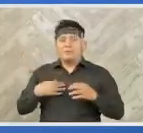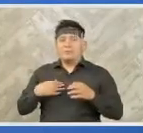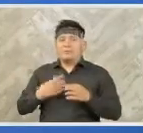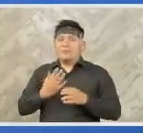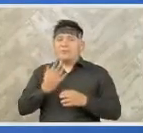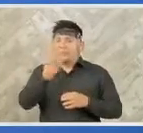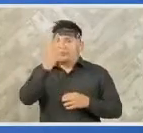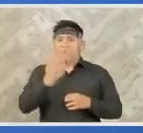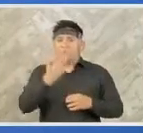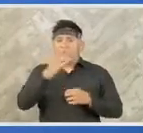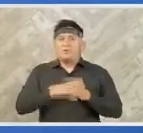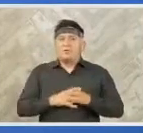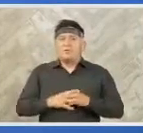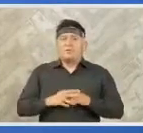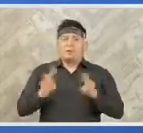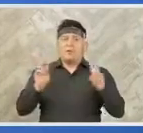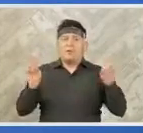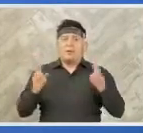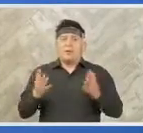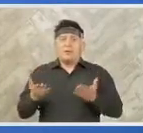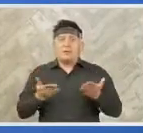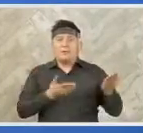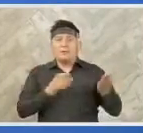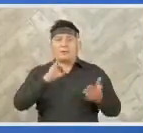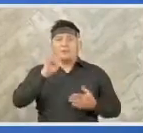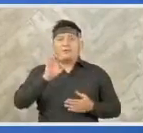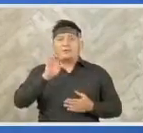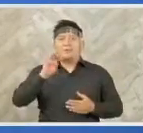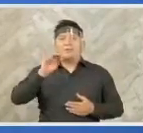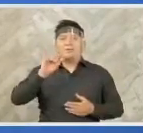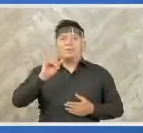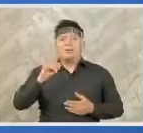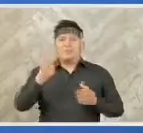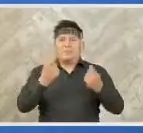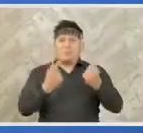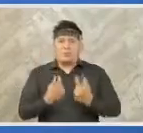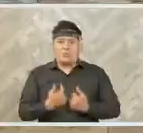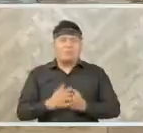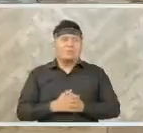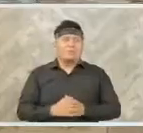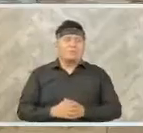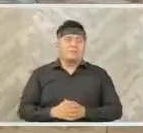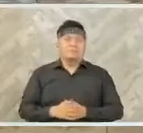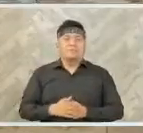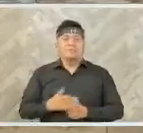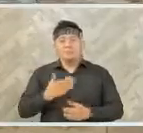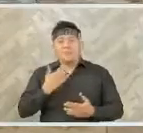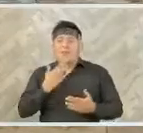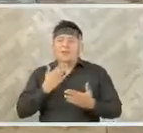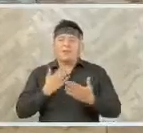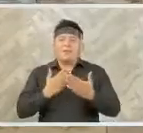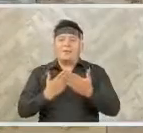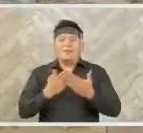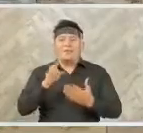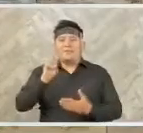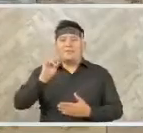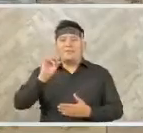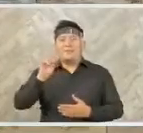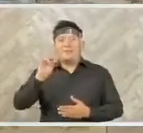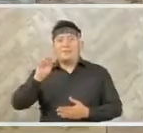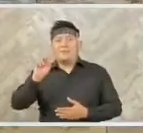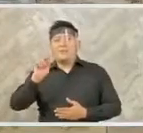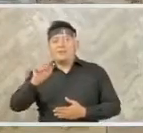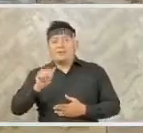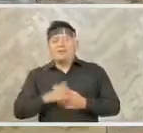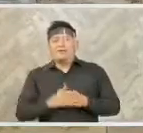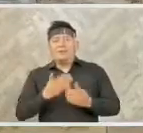vamos con Jamie para ver qué preguntas tiene la ciudadanía para ustedes dos. Muchísimas gracias, Viviana, a ti por ese